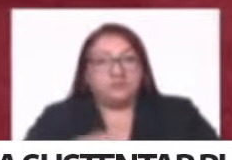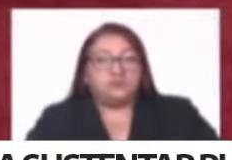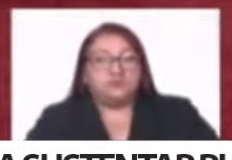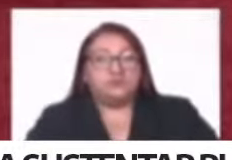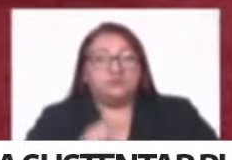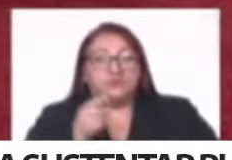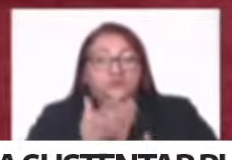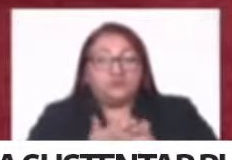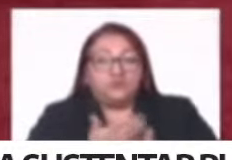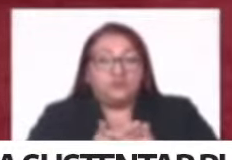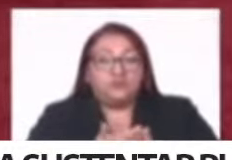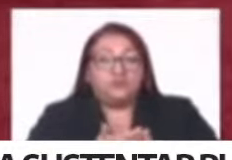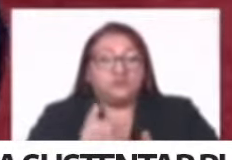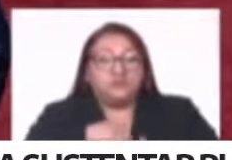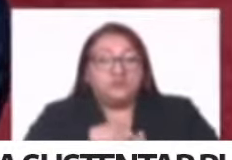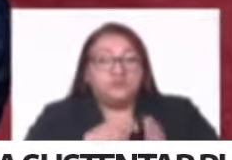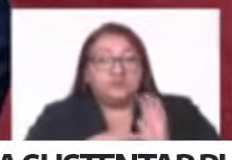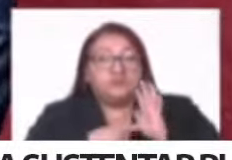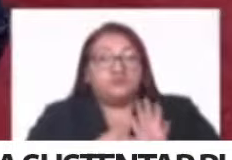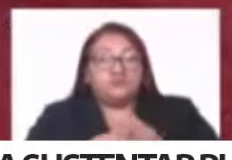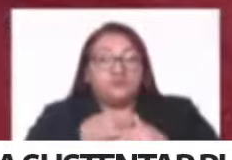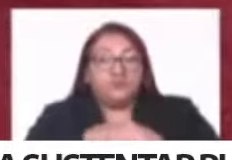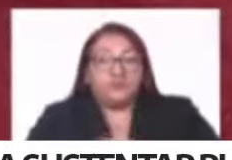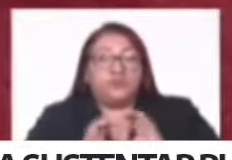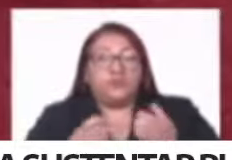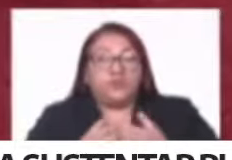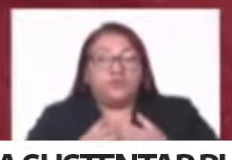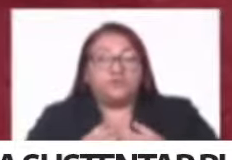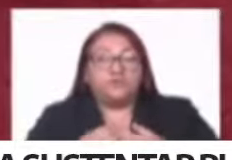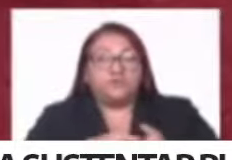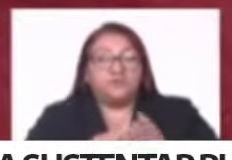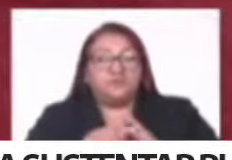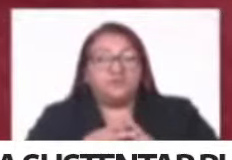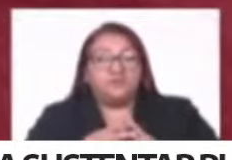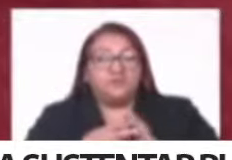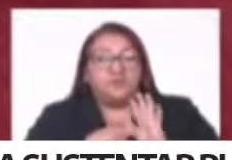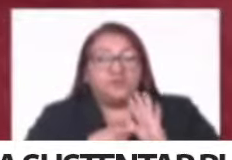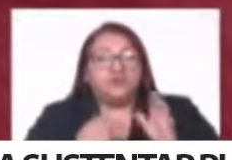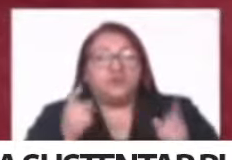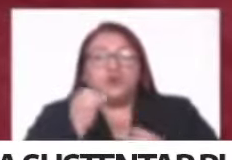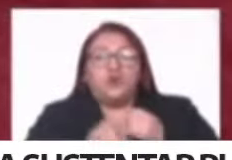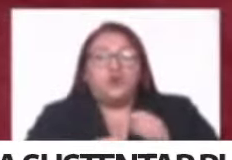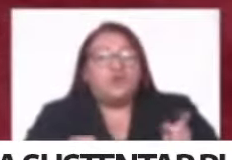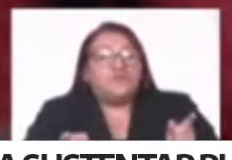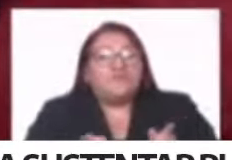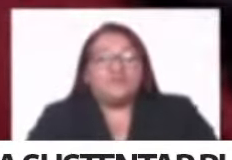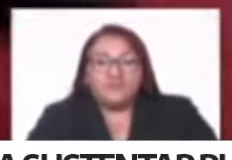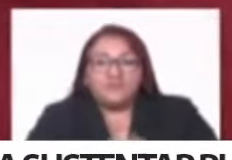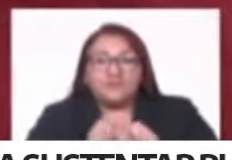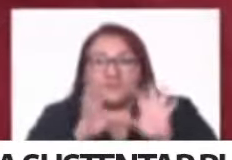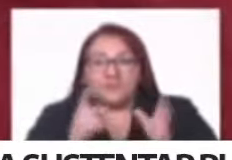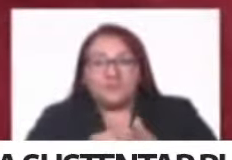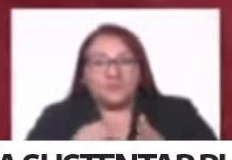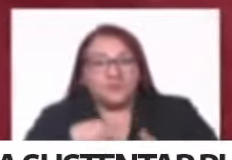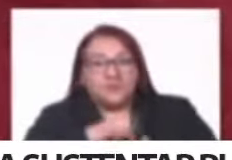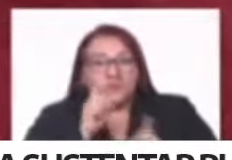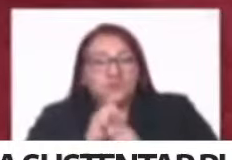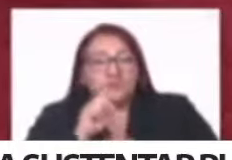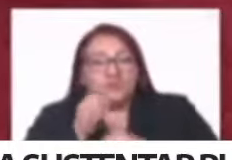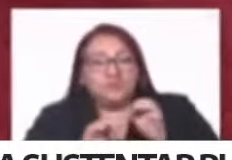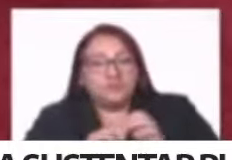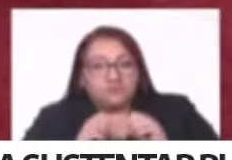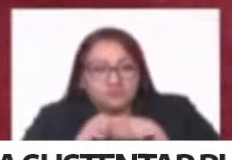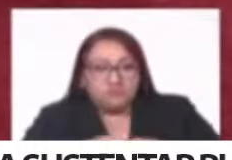La propuesta que presentamos ante el Congreso de la República es una expresión concreta y veraz de que estamos ante un